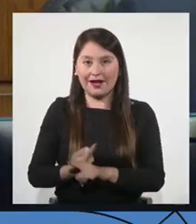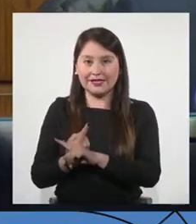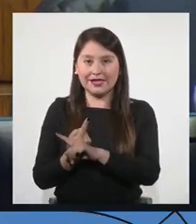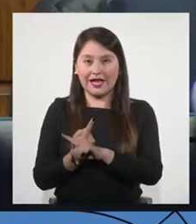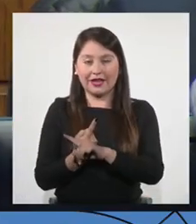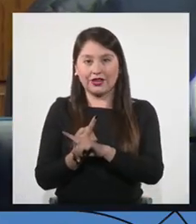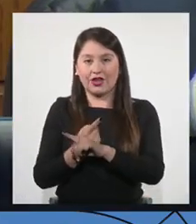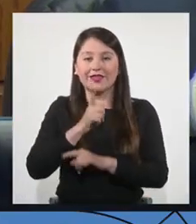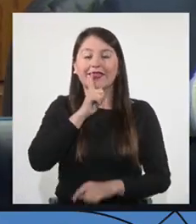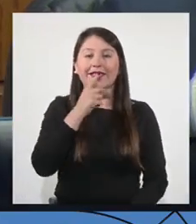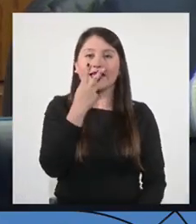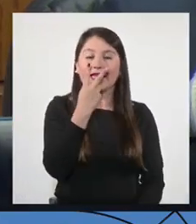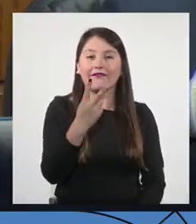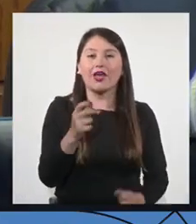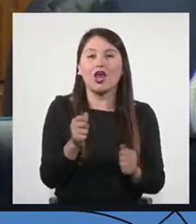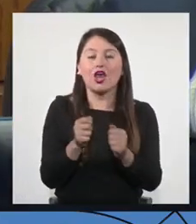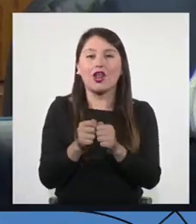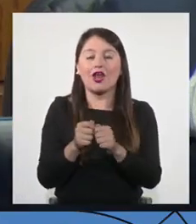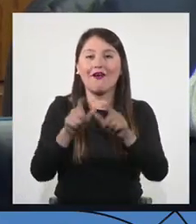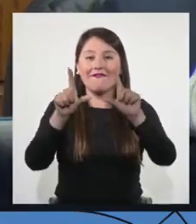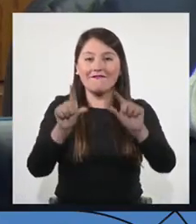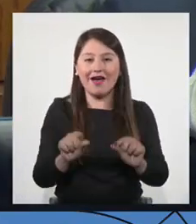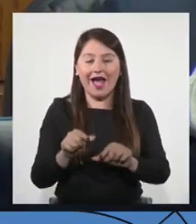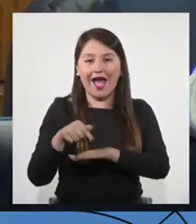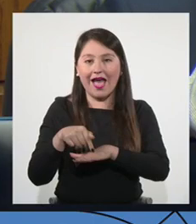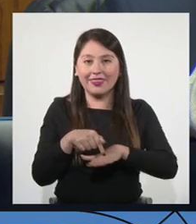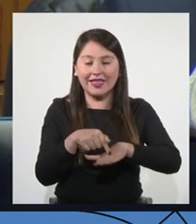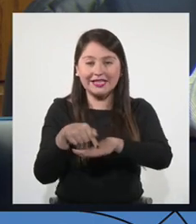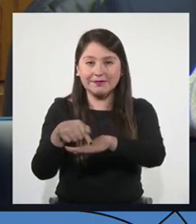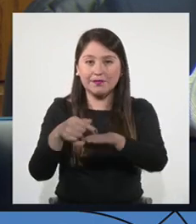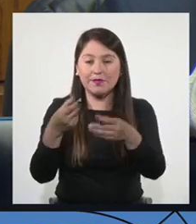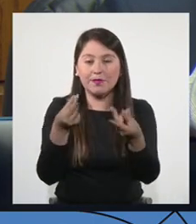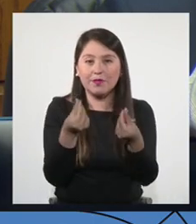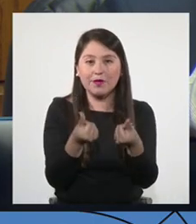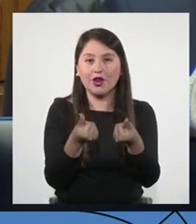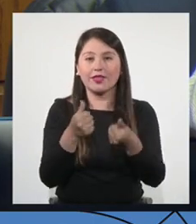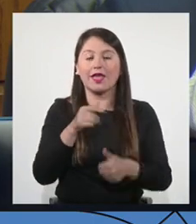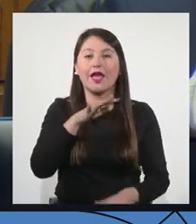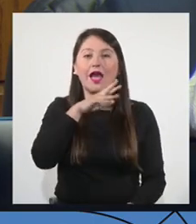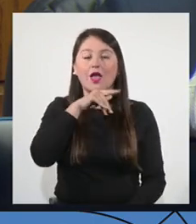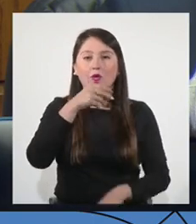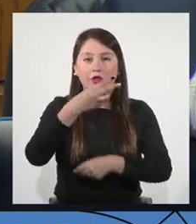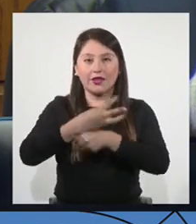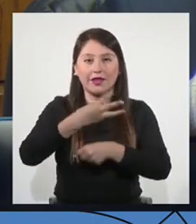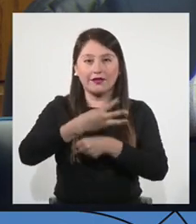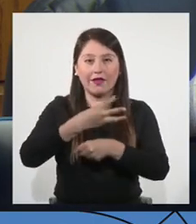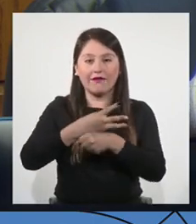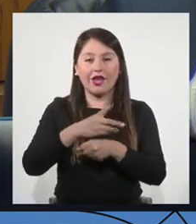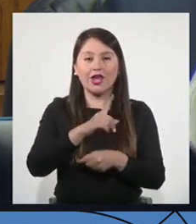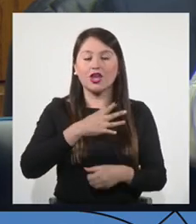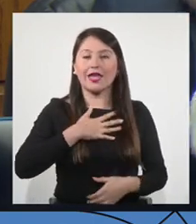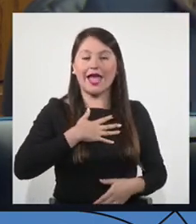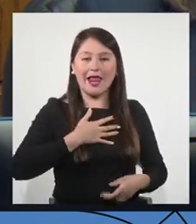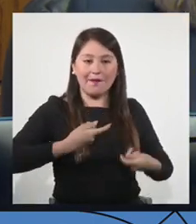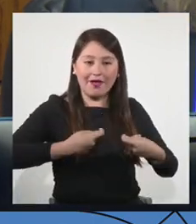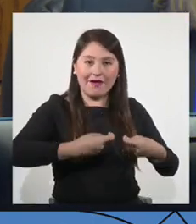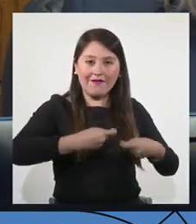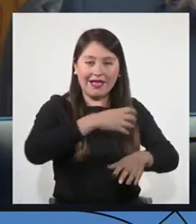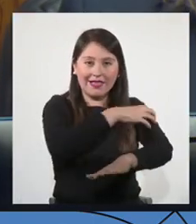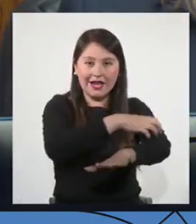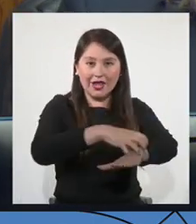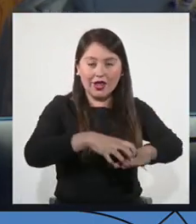con la rebaja del transporte para los adultos mayores. Y nosotros no solo queremos la inversión en las regiones, sino que queremos que ese transporte